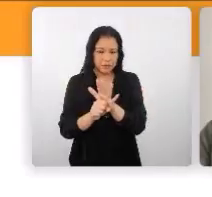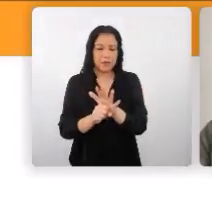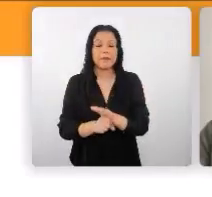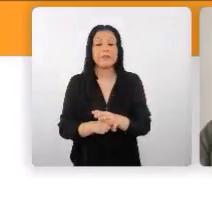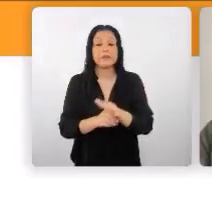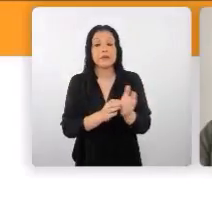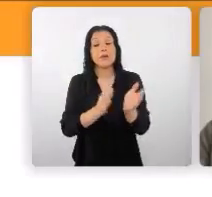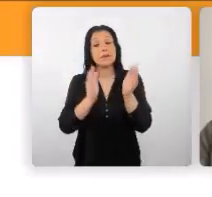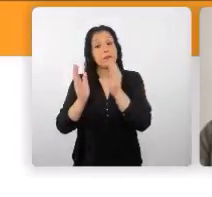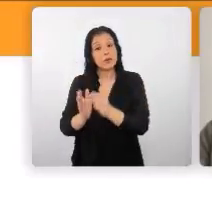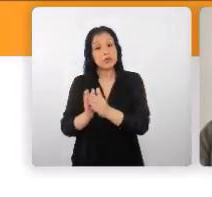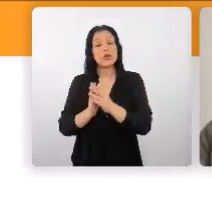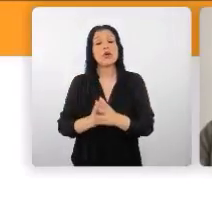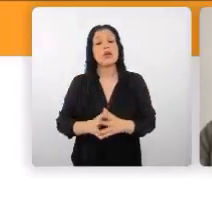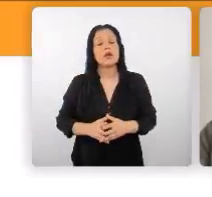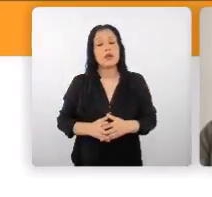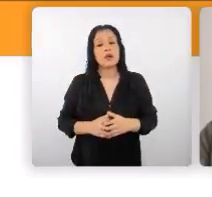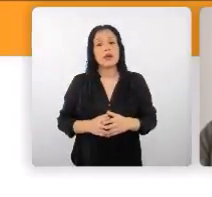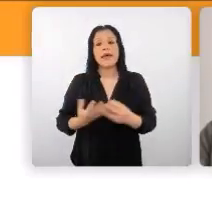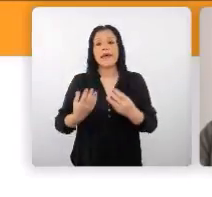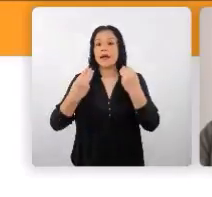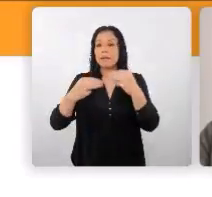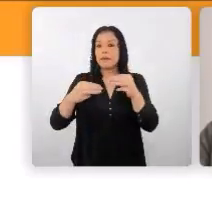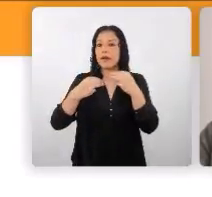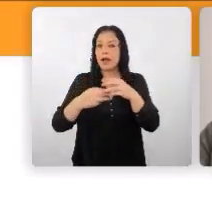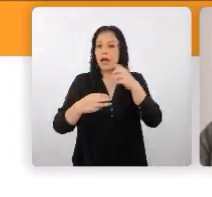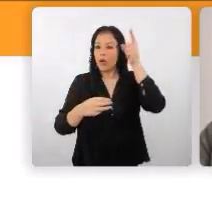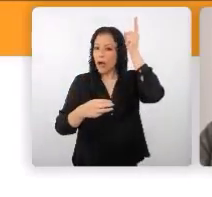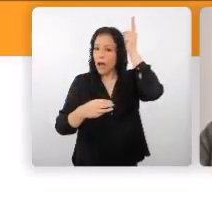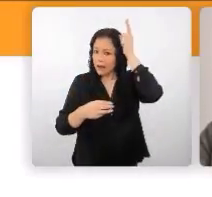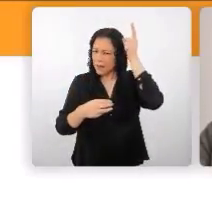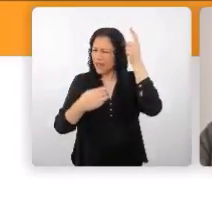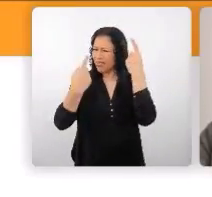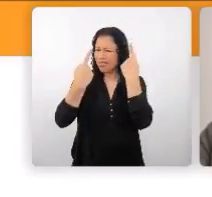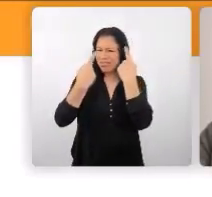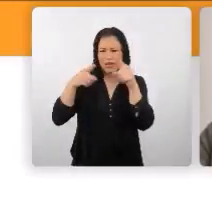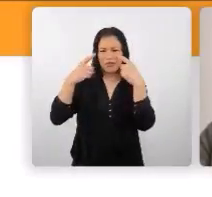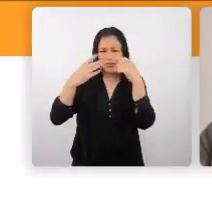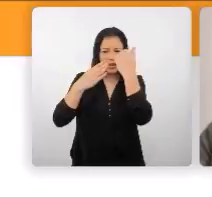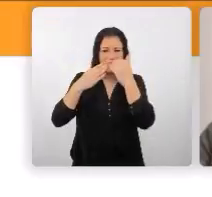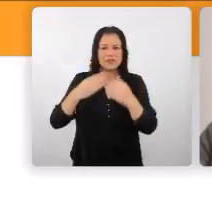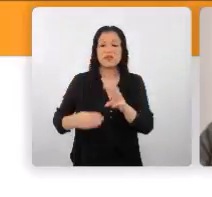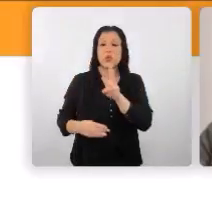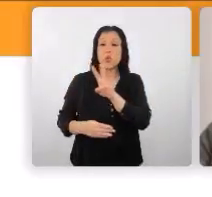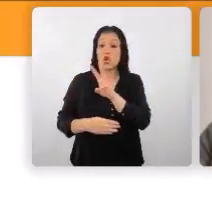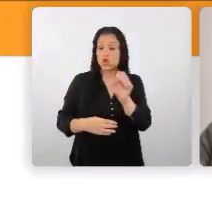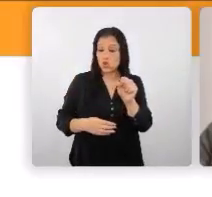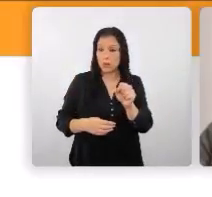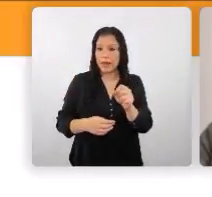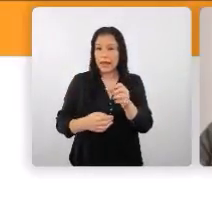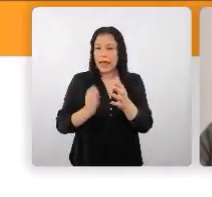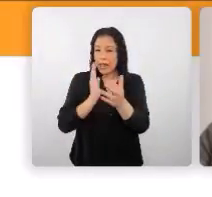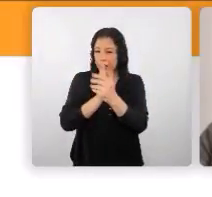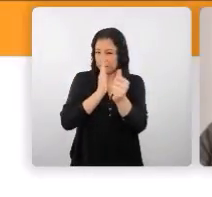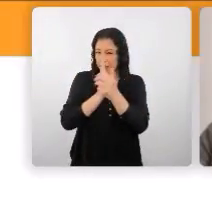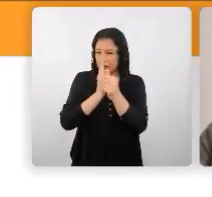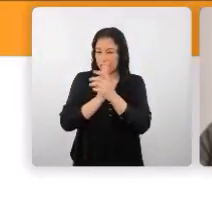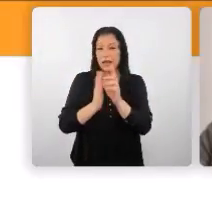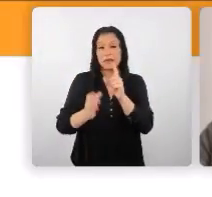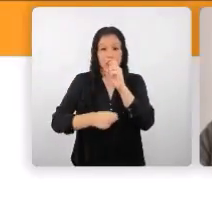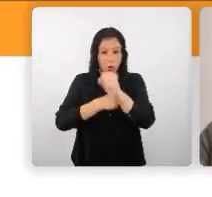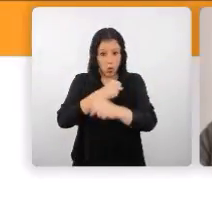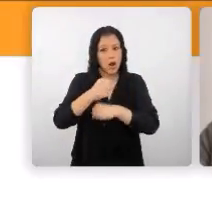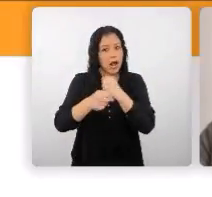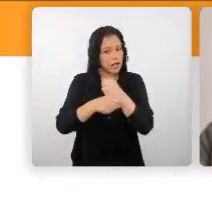Por otro lado, también en el mercado alemán hay diferentes workshops especializados durante todo el año,